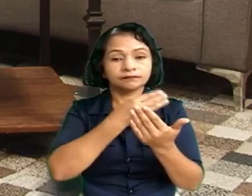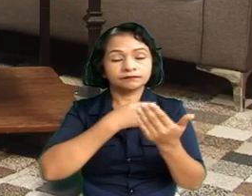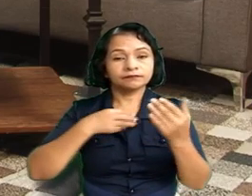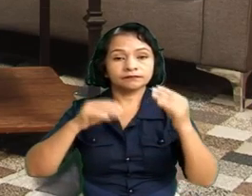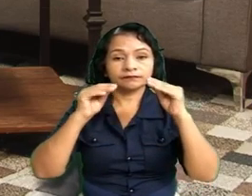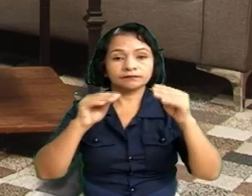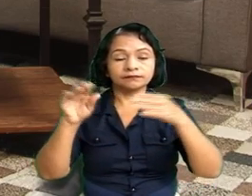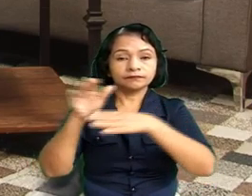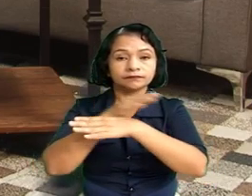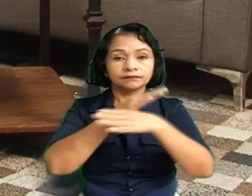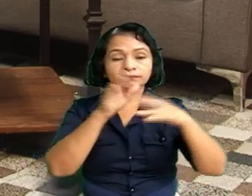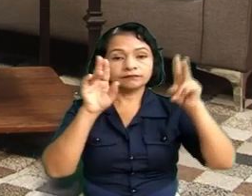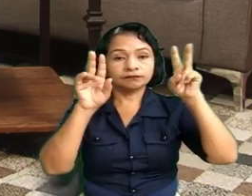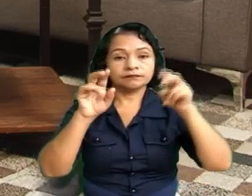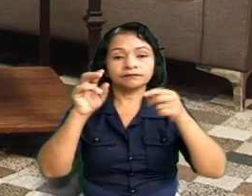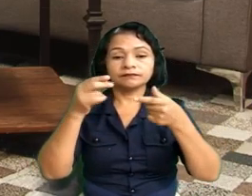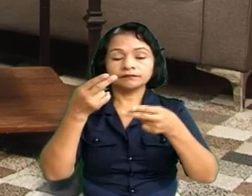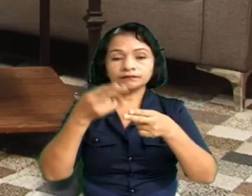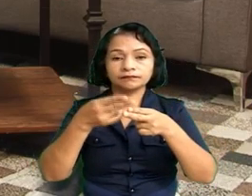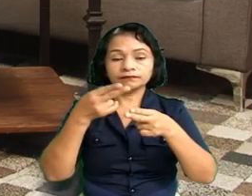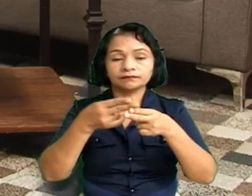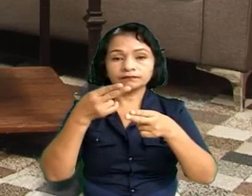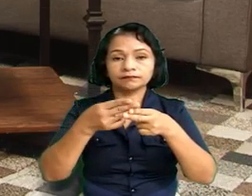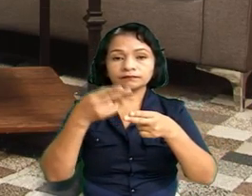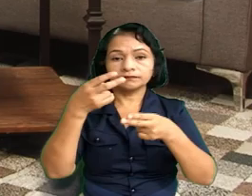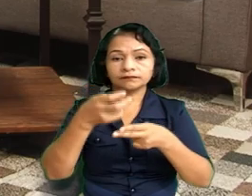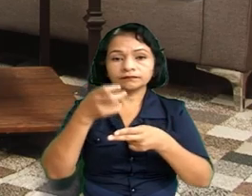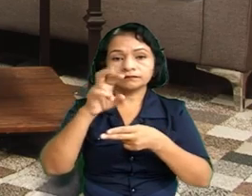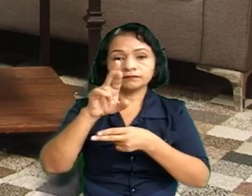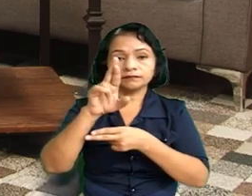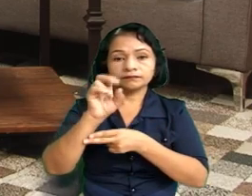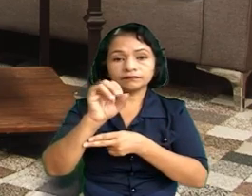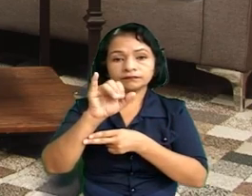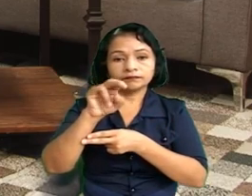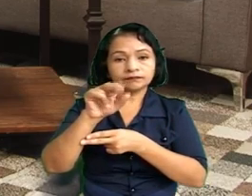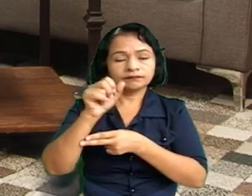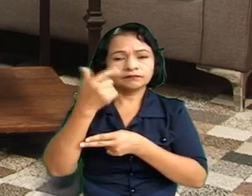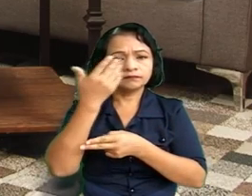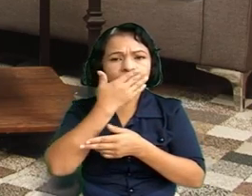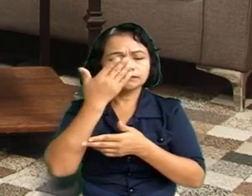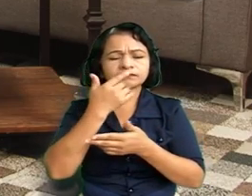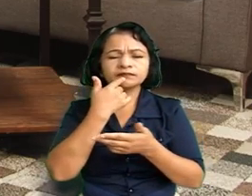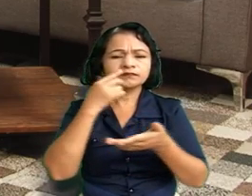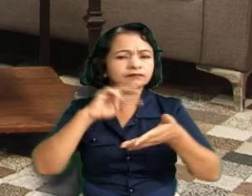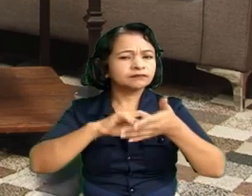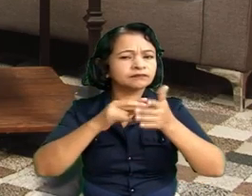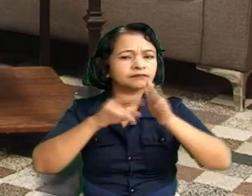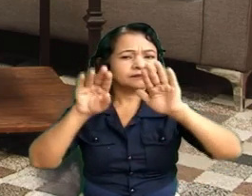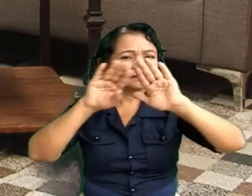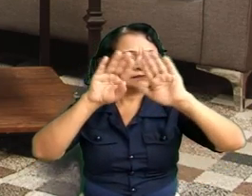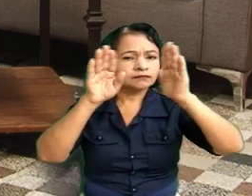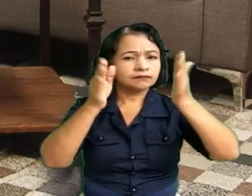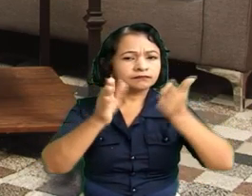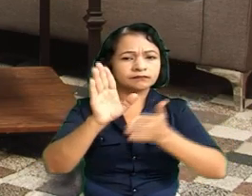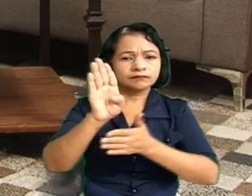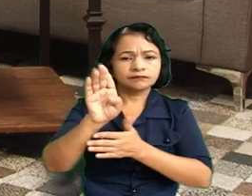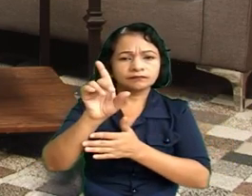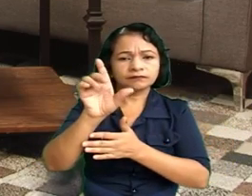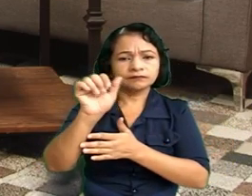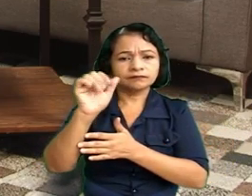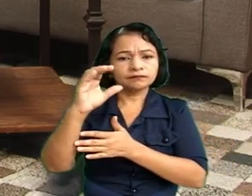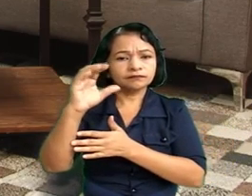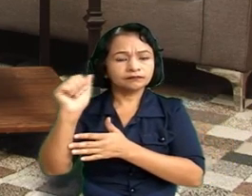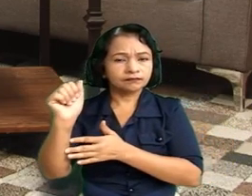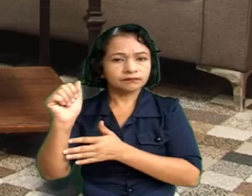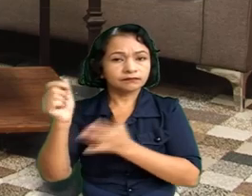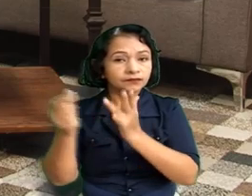cuando hablamos de heroínas, ahora los niños estudian quién es Blanca Arauz Pineda, que no es solo la esposa del general